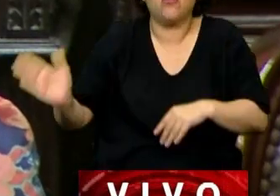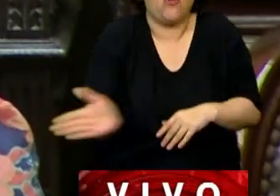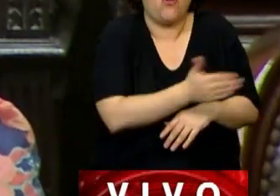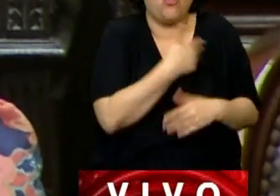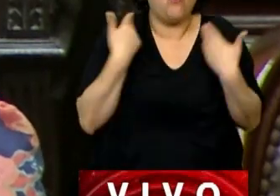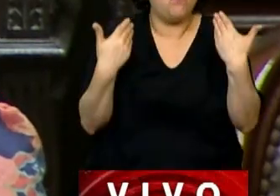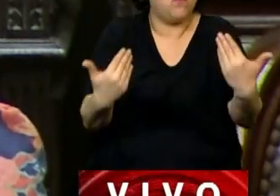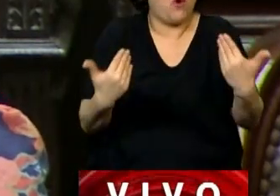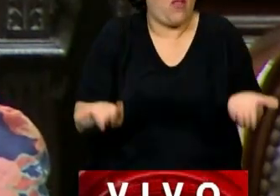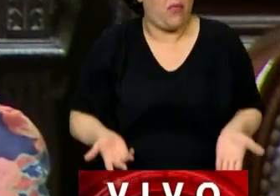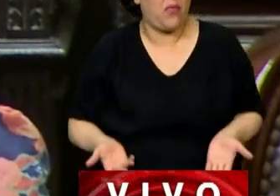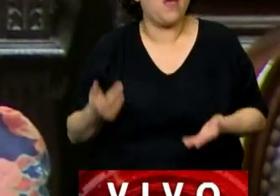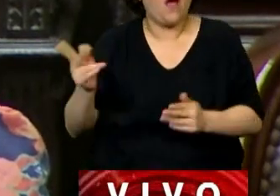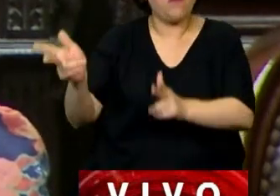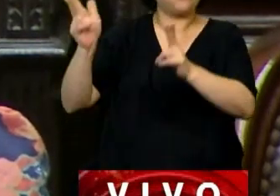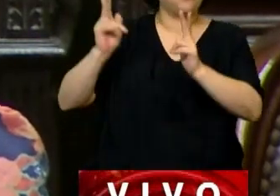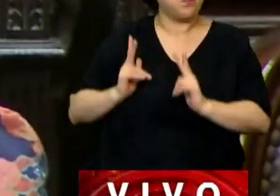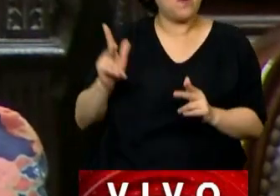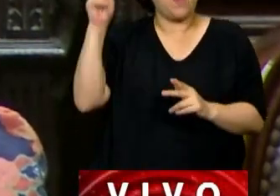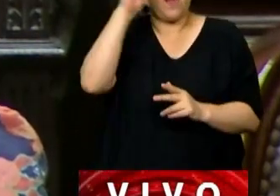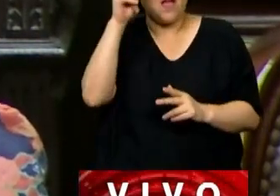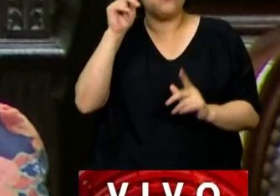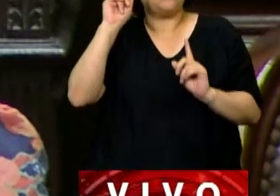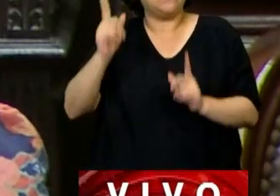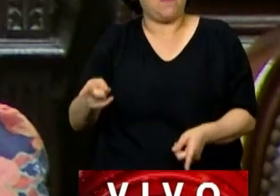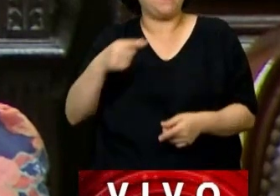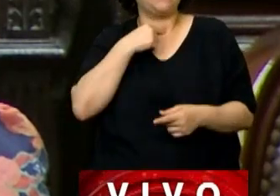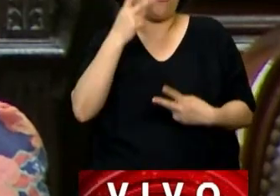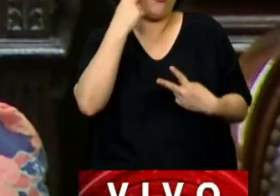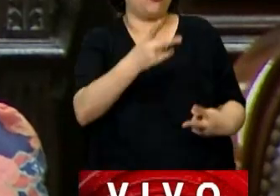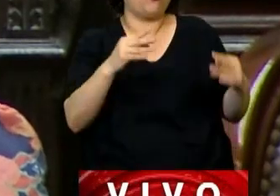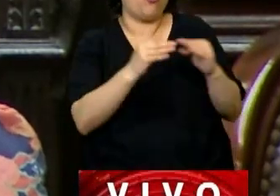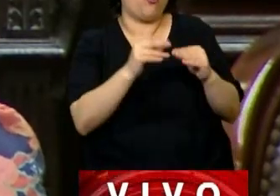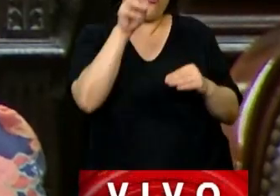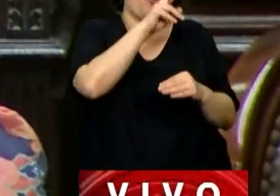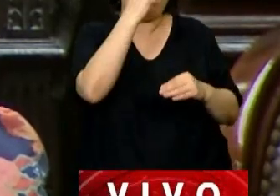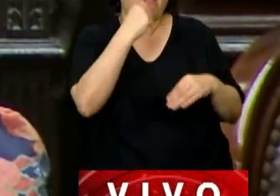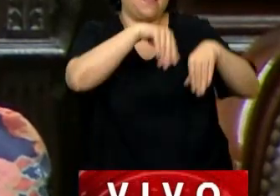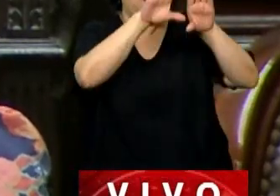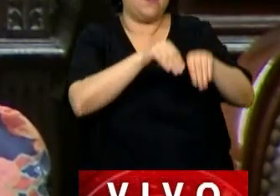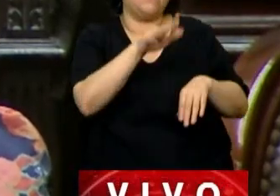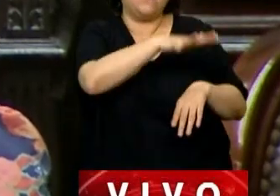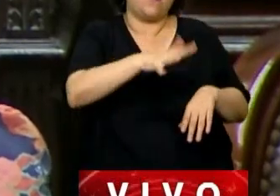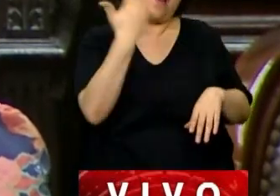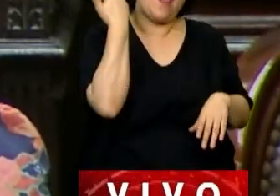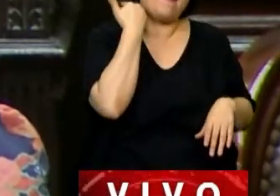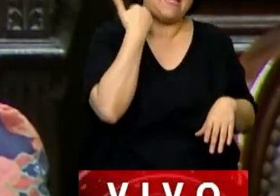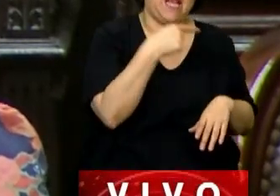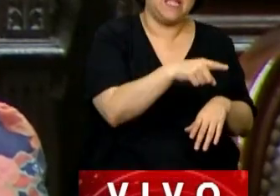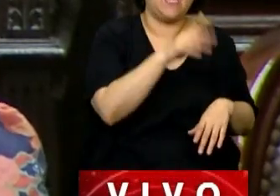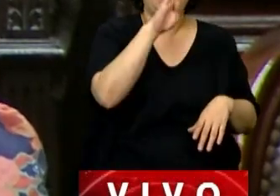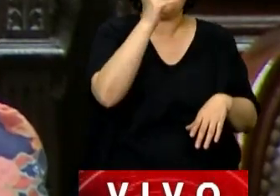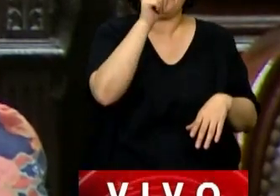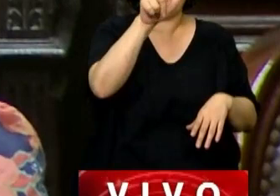Y en Néstor también me gustaría reconocer a los compañeros y compañeras, en mi caso siendo de La Matanza, Alberto Balestrini, que han